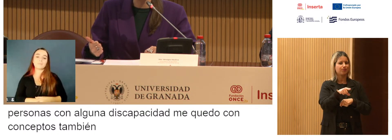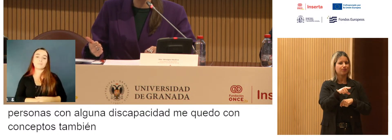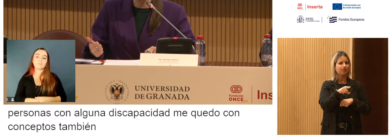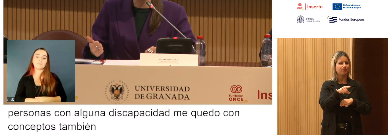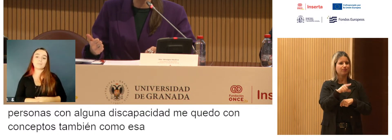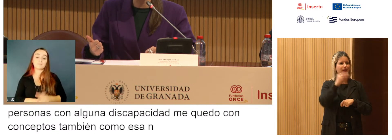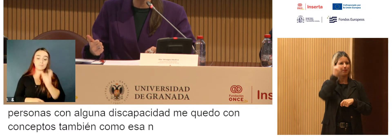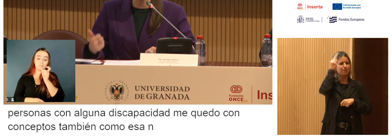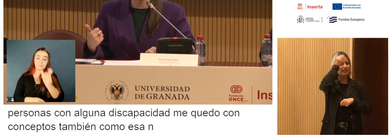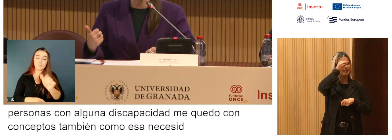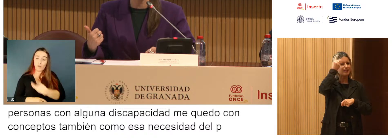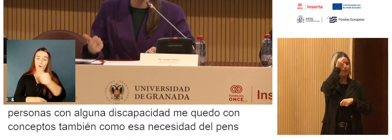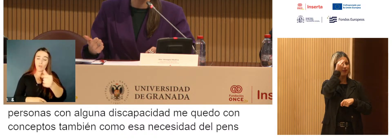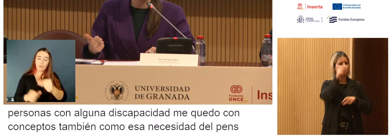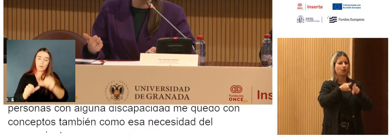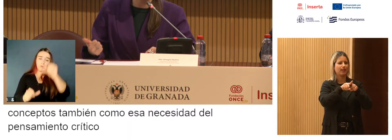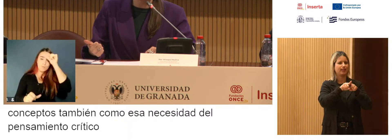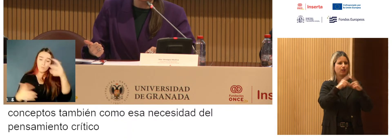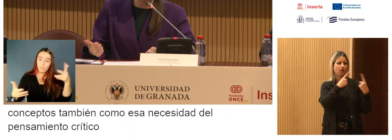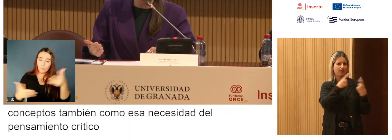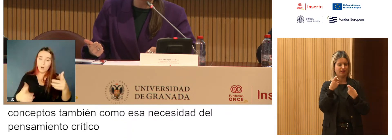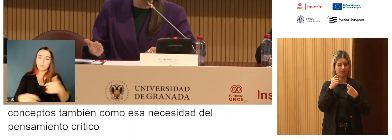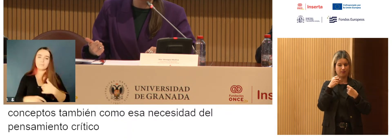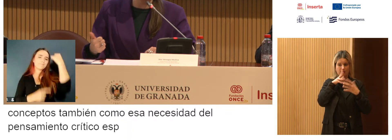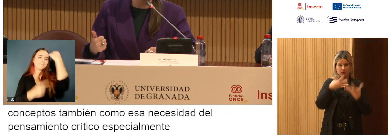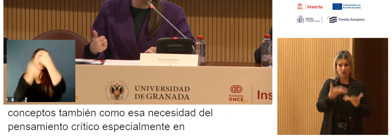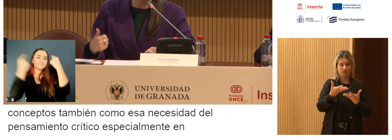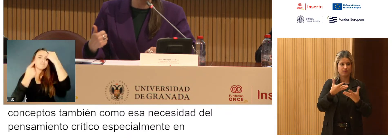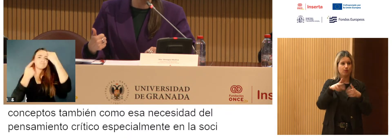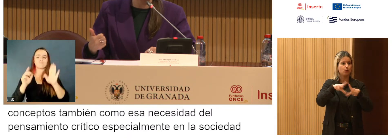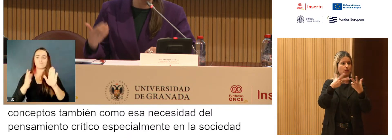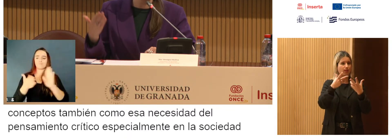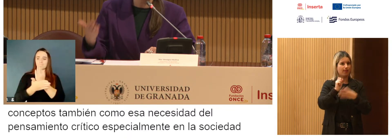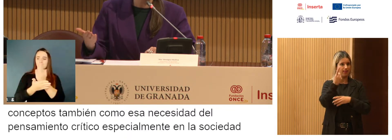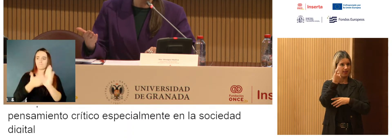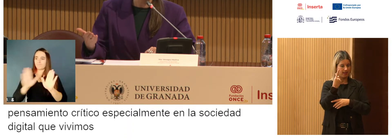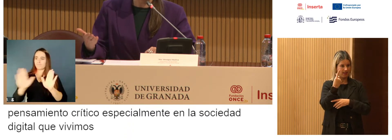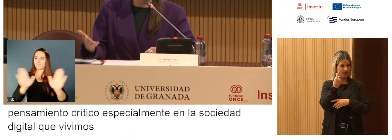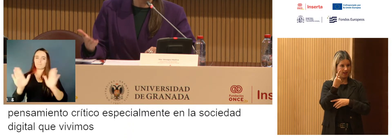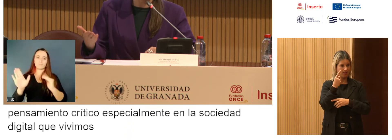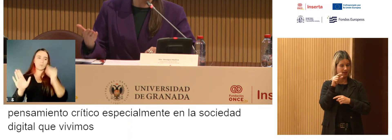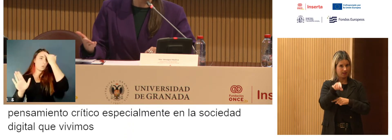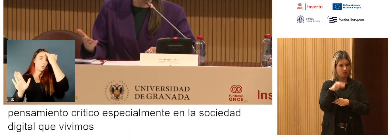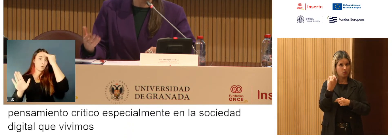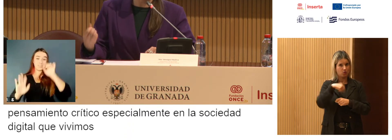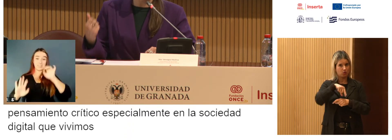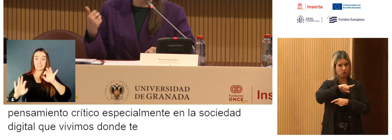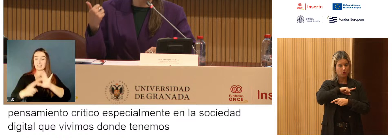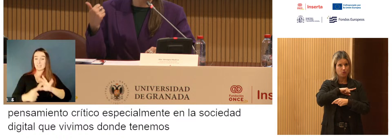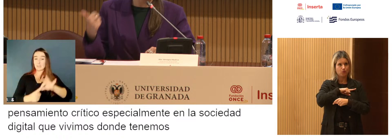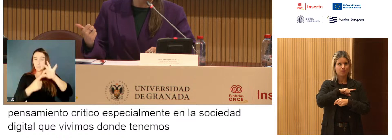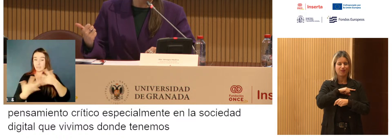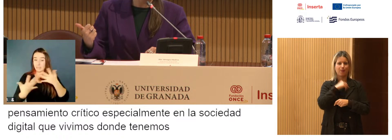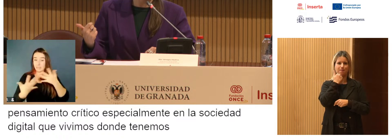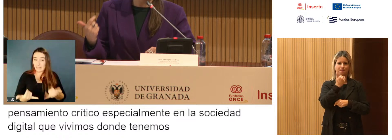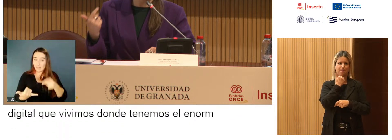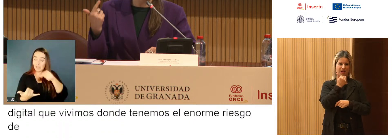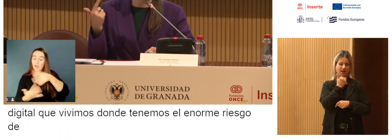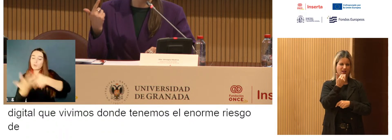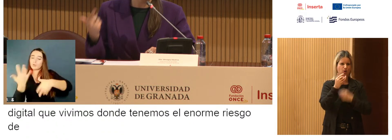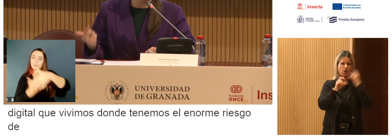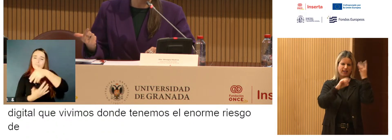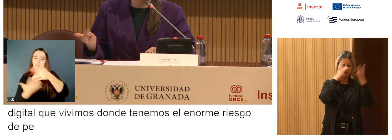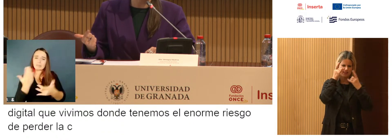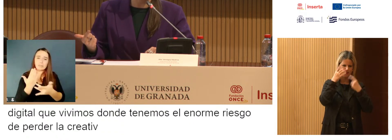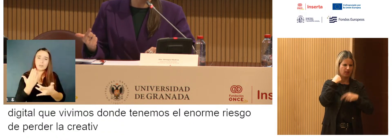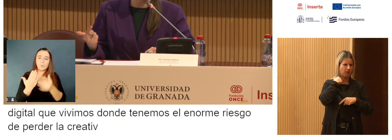del pensamiento crítico, especialmente en la sociedad digital que vivimos, donde tenemos el enorme riesgo de perder la creatividad,